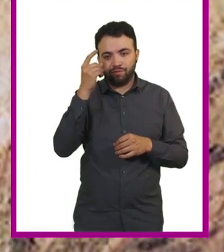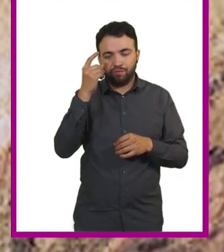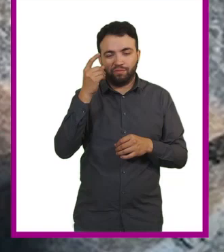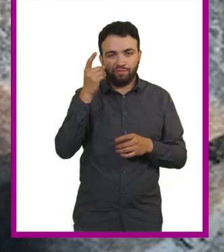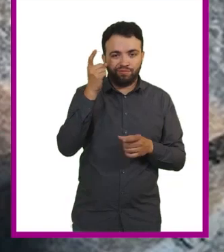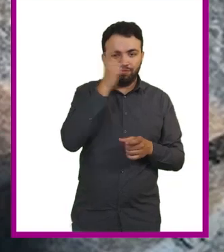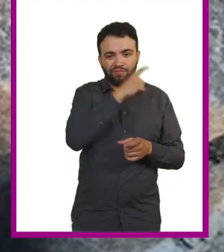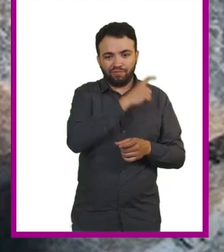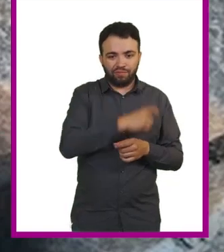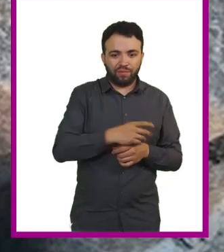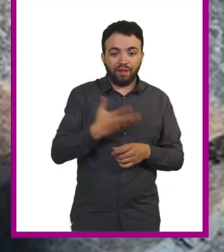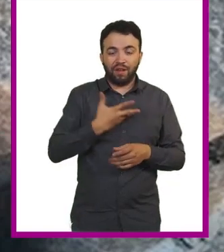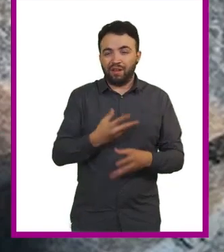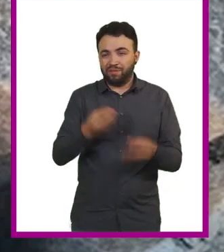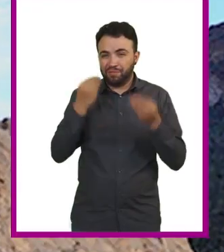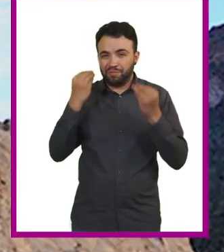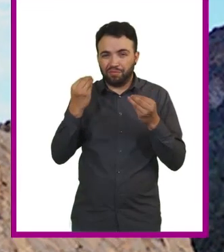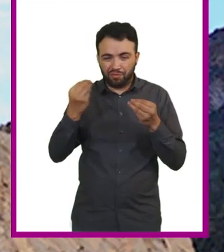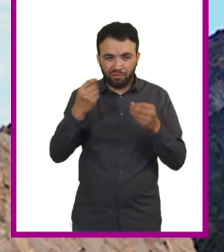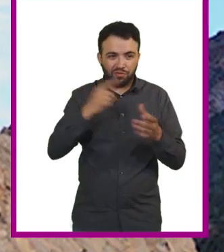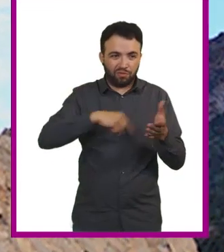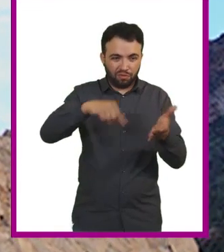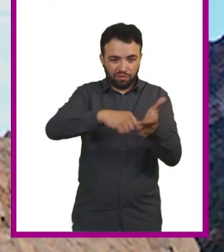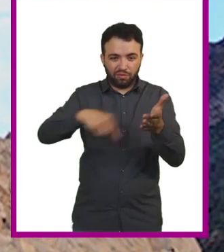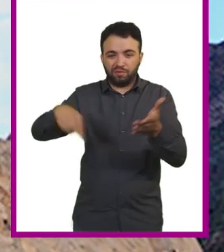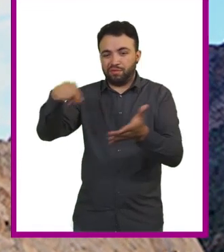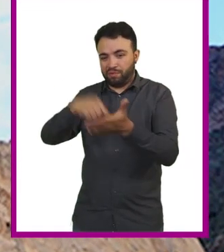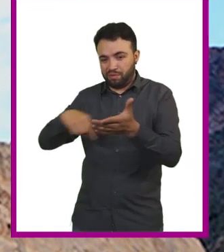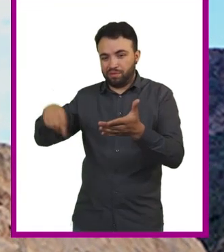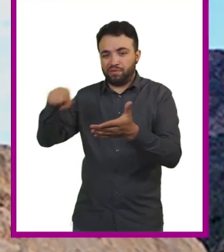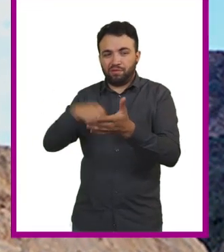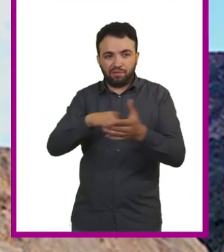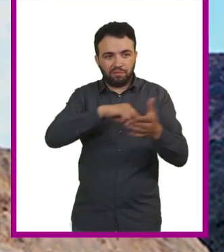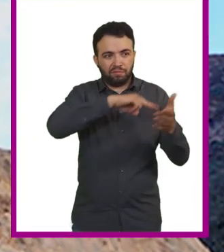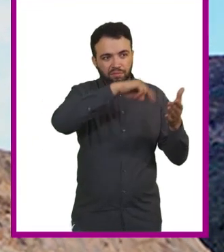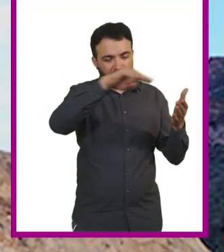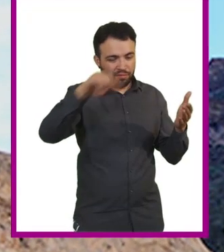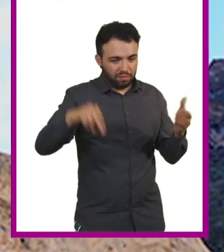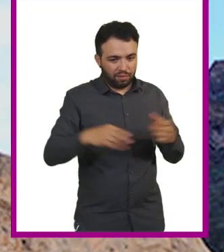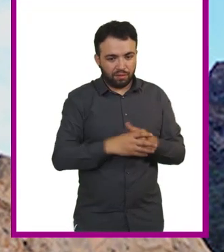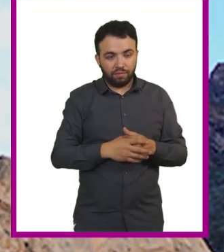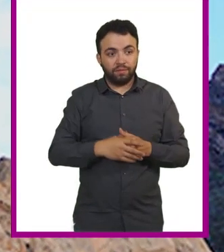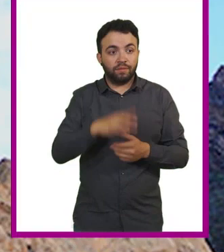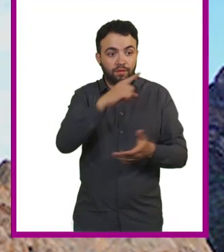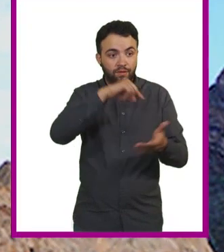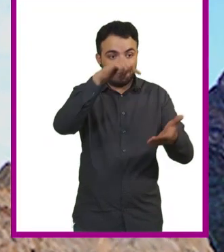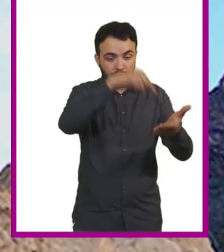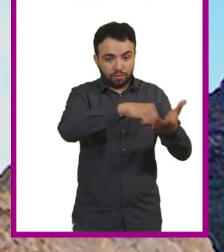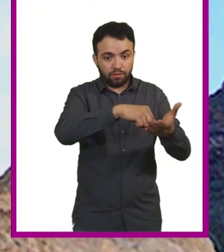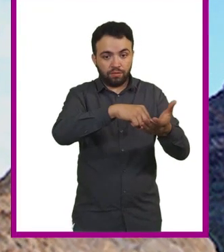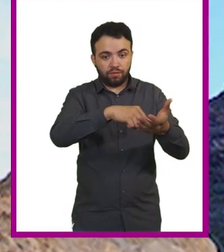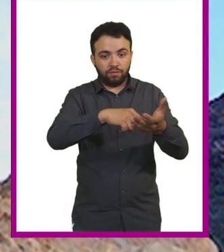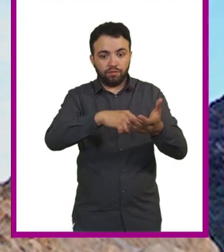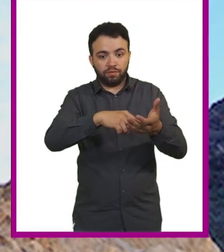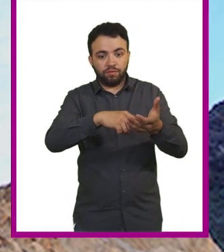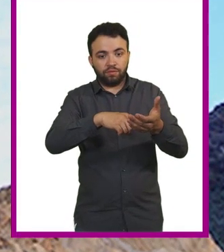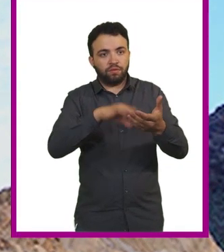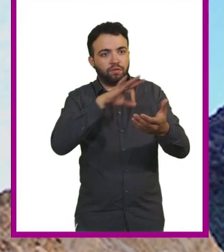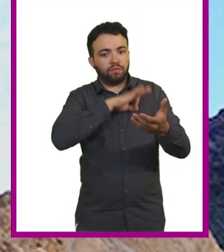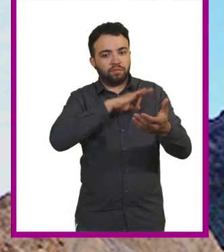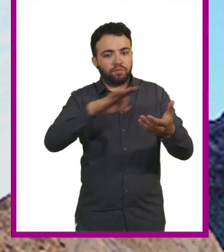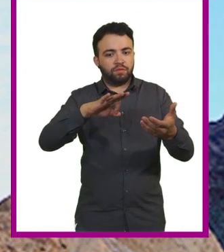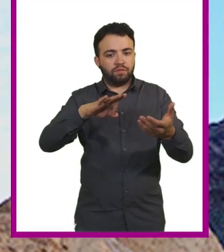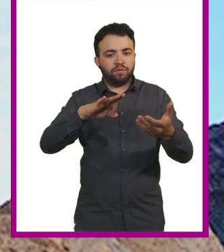pinturas rupestres o petrograbados, y tenemos que los sitios son, podemos,